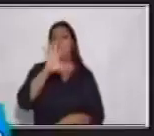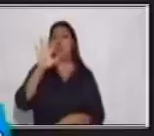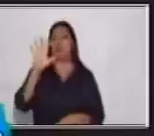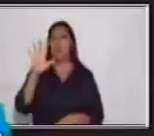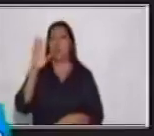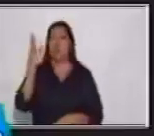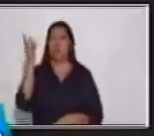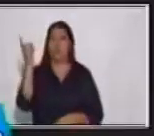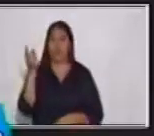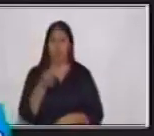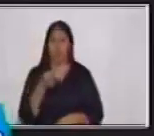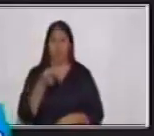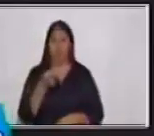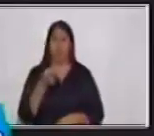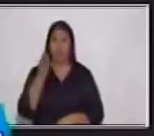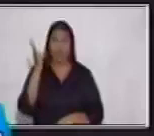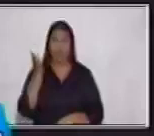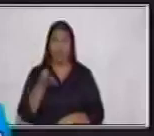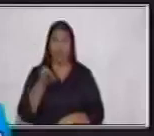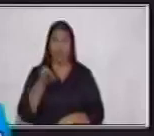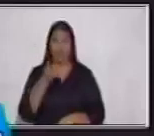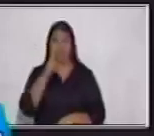55 menos,